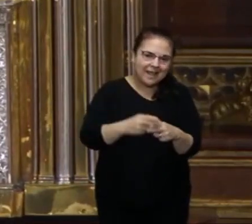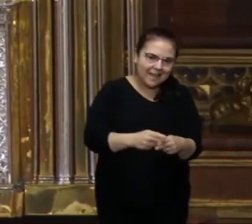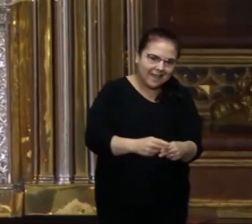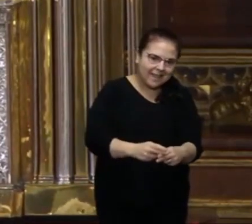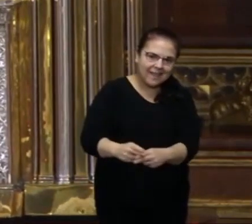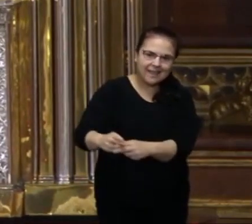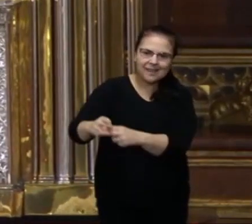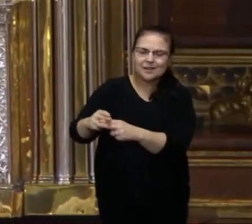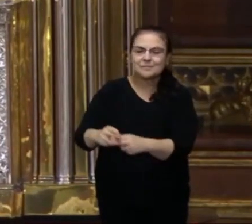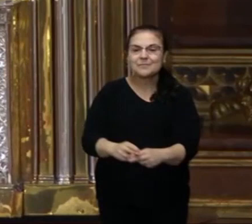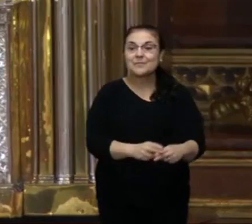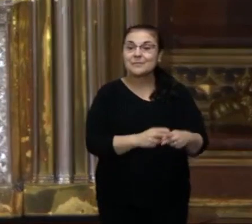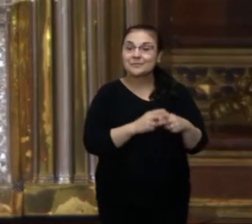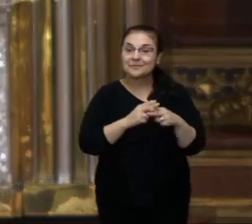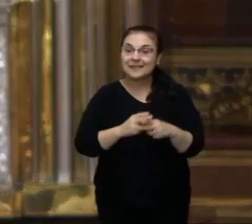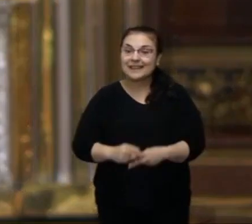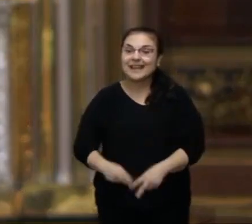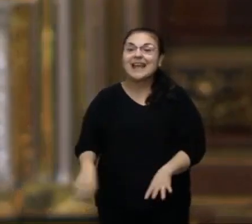nombre.